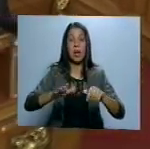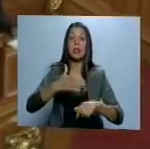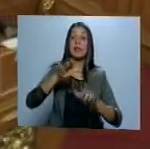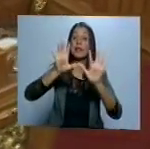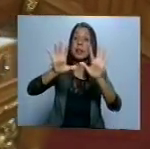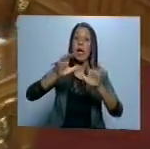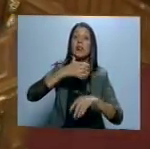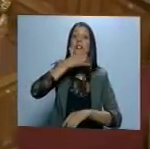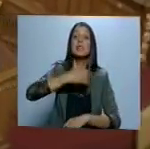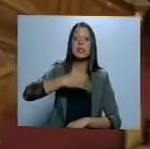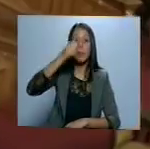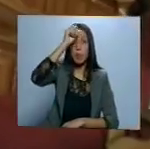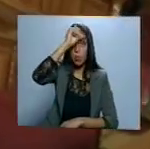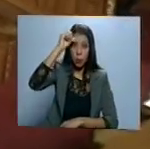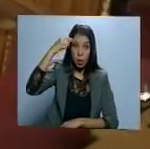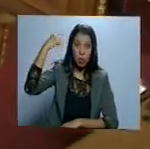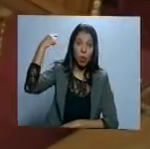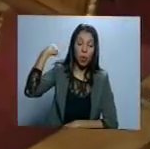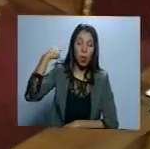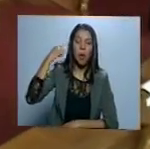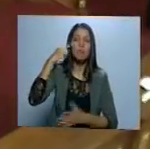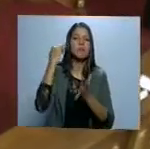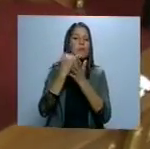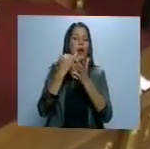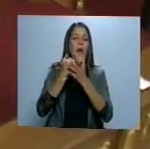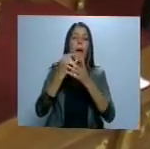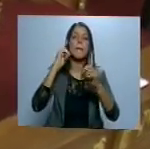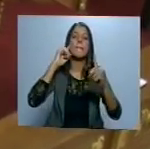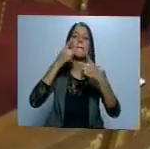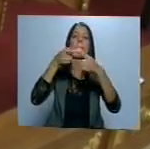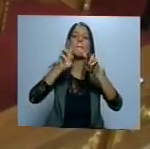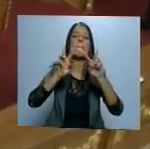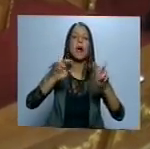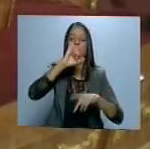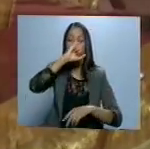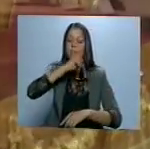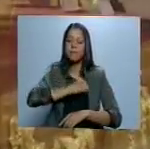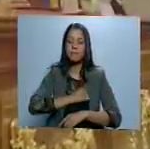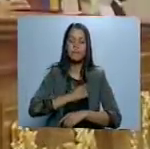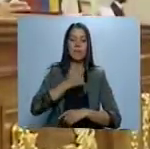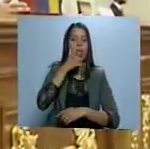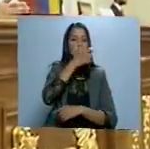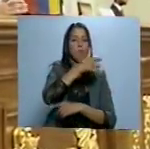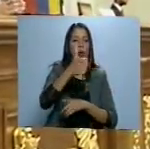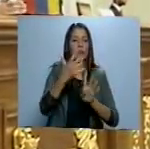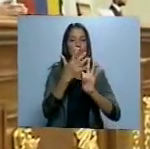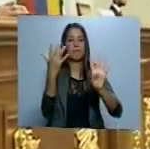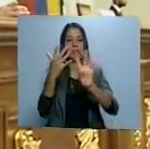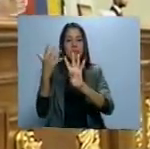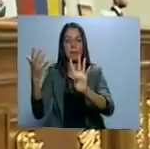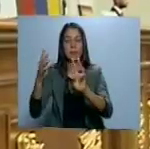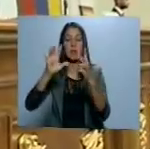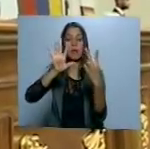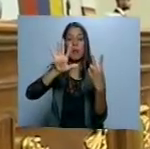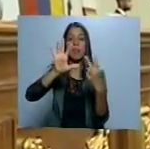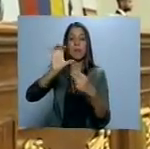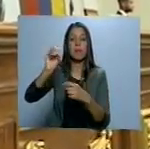por la paz, por la paz. Se expresaron más de 700.000